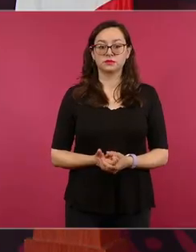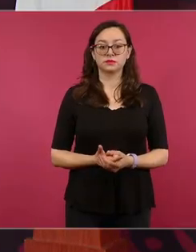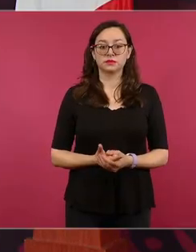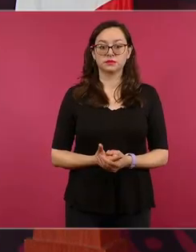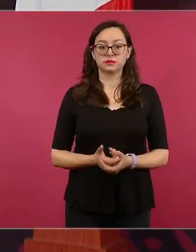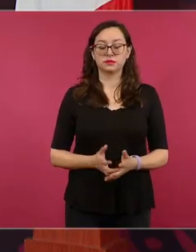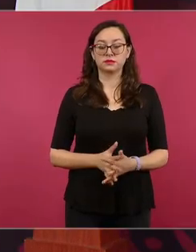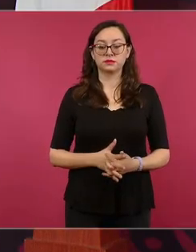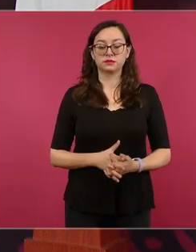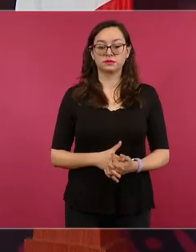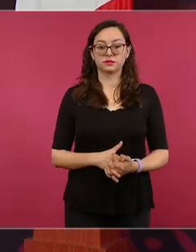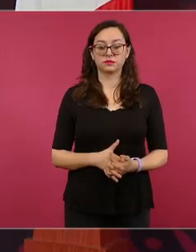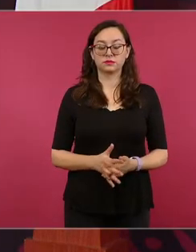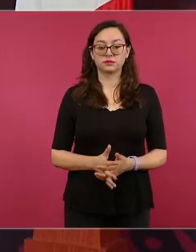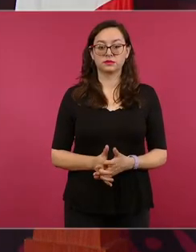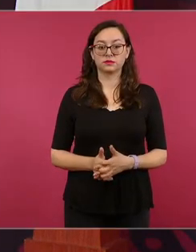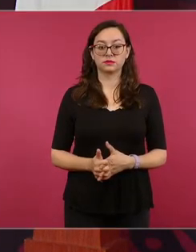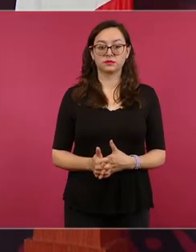pues son parte